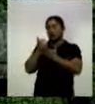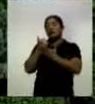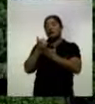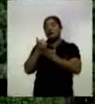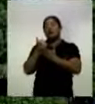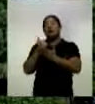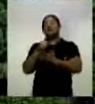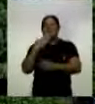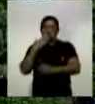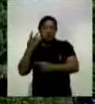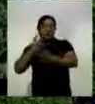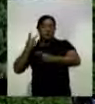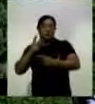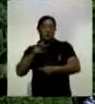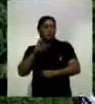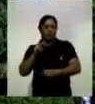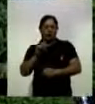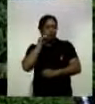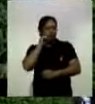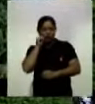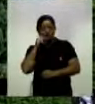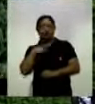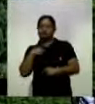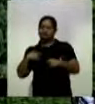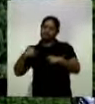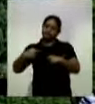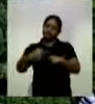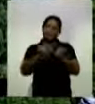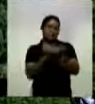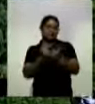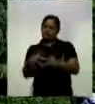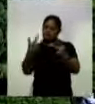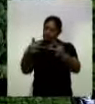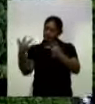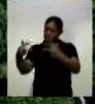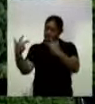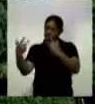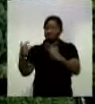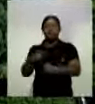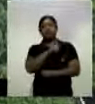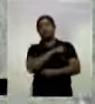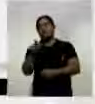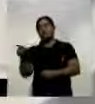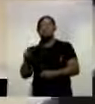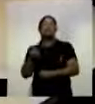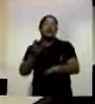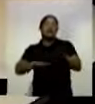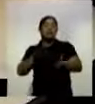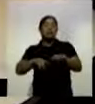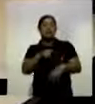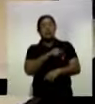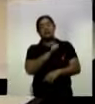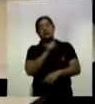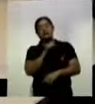no, estaremos ya implementándolos nosotros de manera regular desde las capacidades del propio CEPUEDE. Camacho